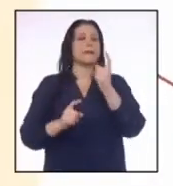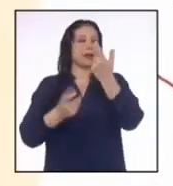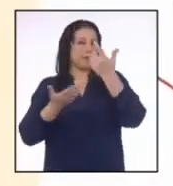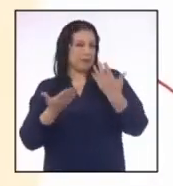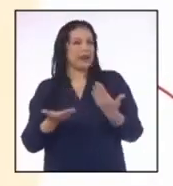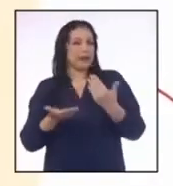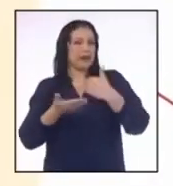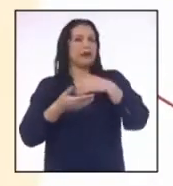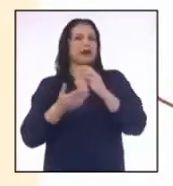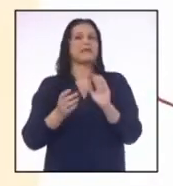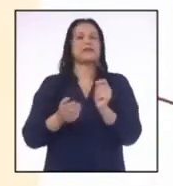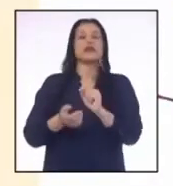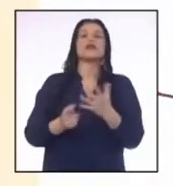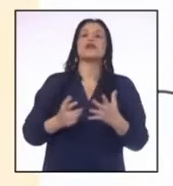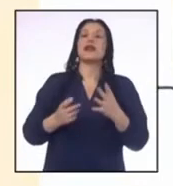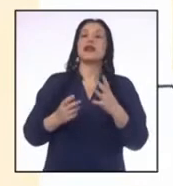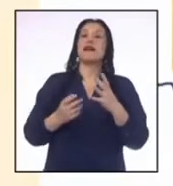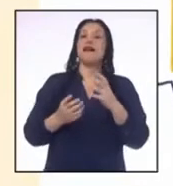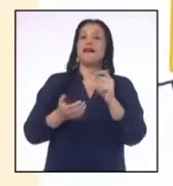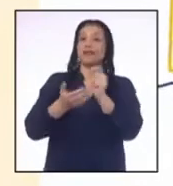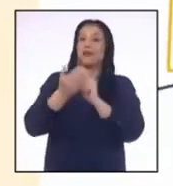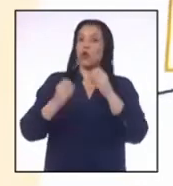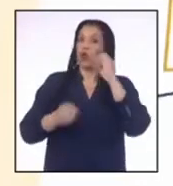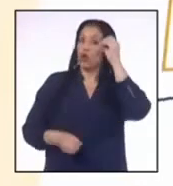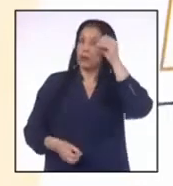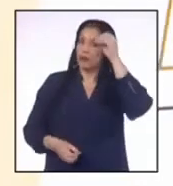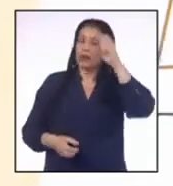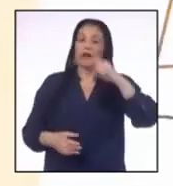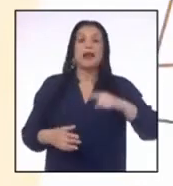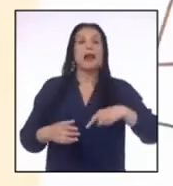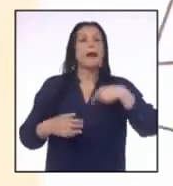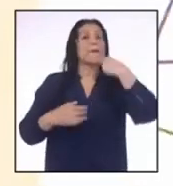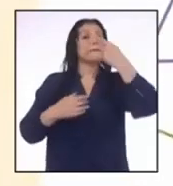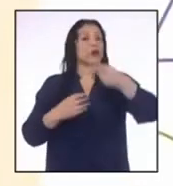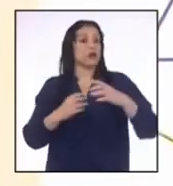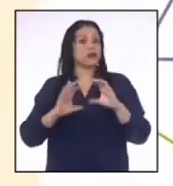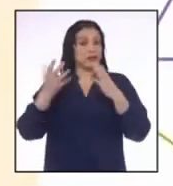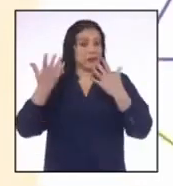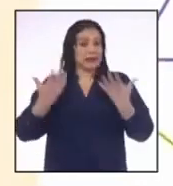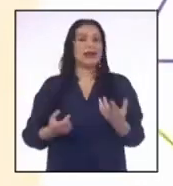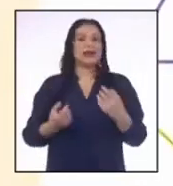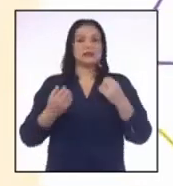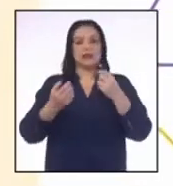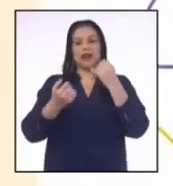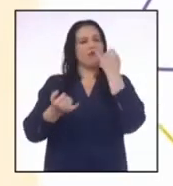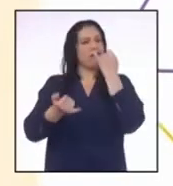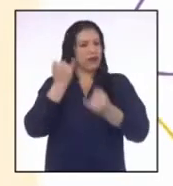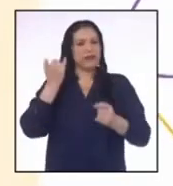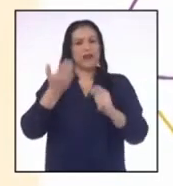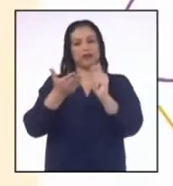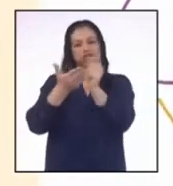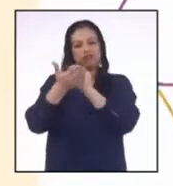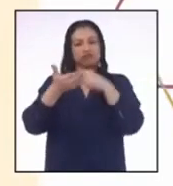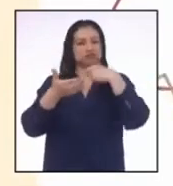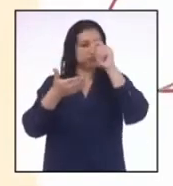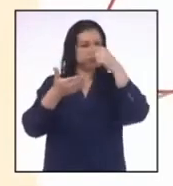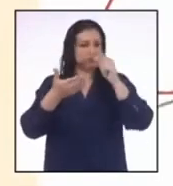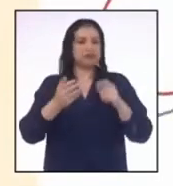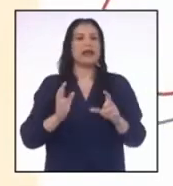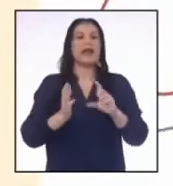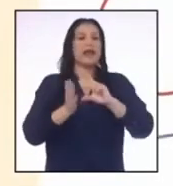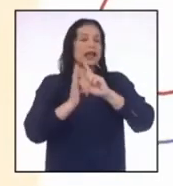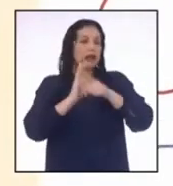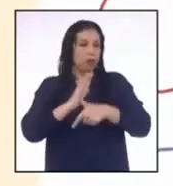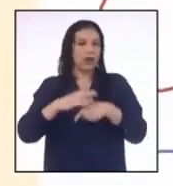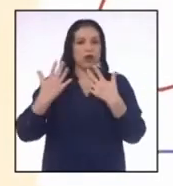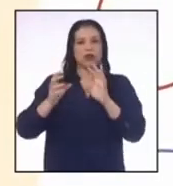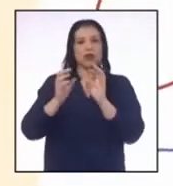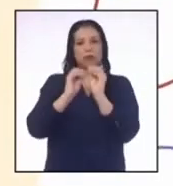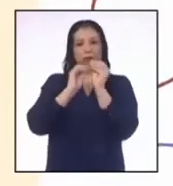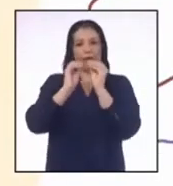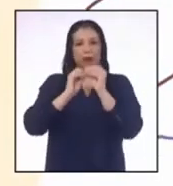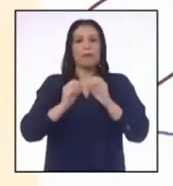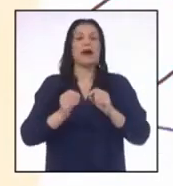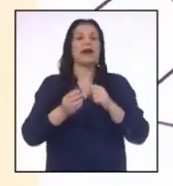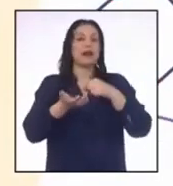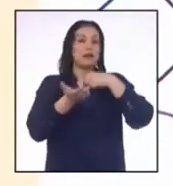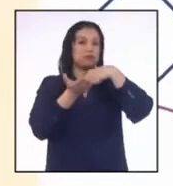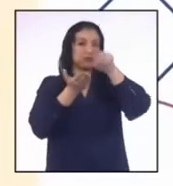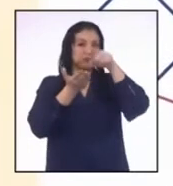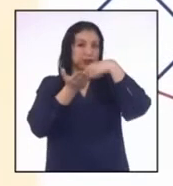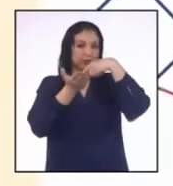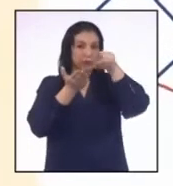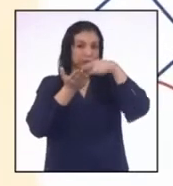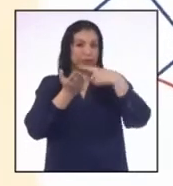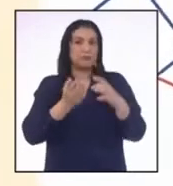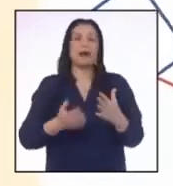de nuestro artículo de opinión. En el siguiente programa corregiremos la versión final de nuestro artículo y posteriormente editaremos y publicaremos